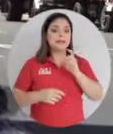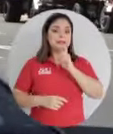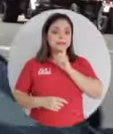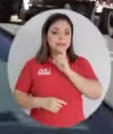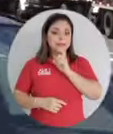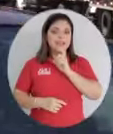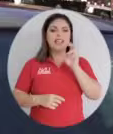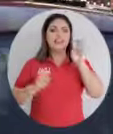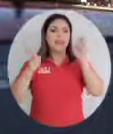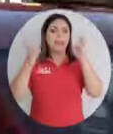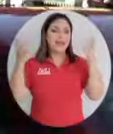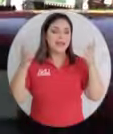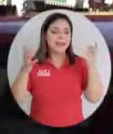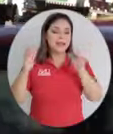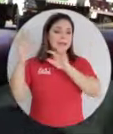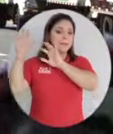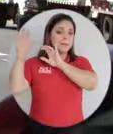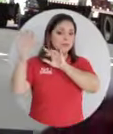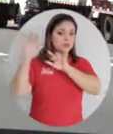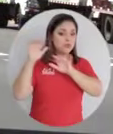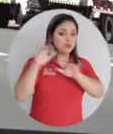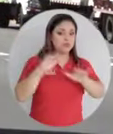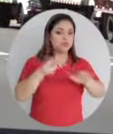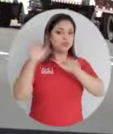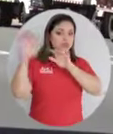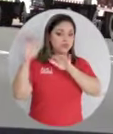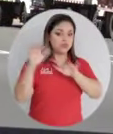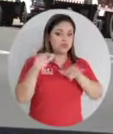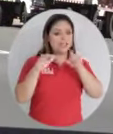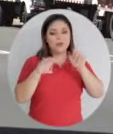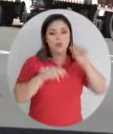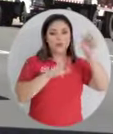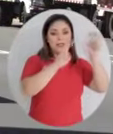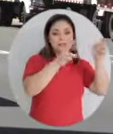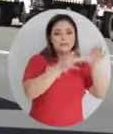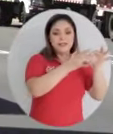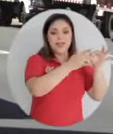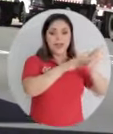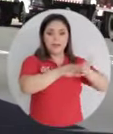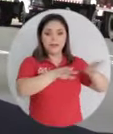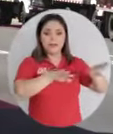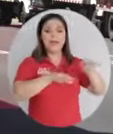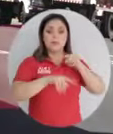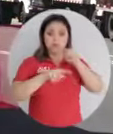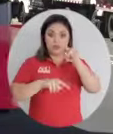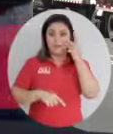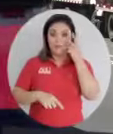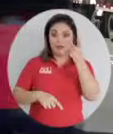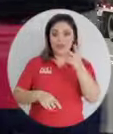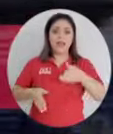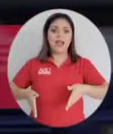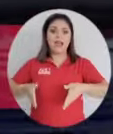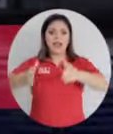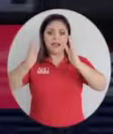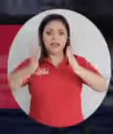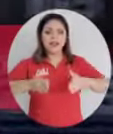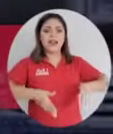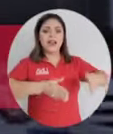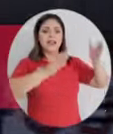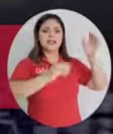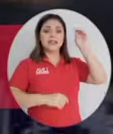especial, la migración, ¿verdad? El tema migratorio que ahora salimos y en cada esquina